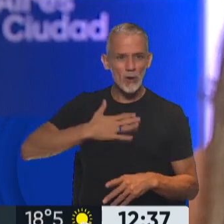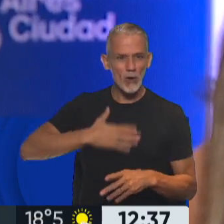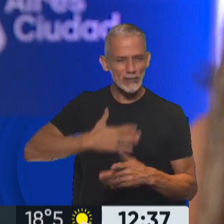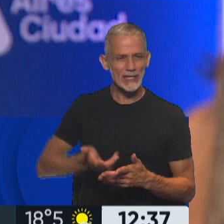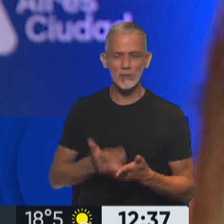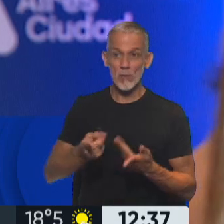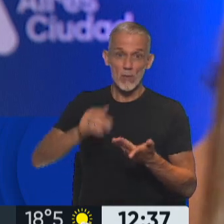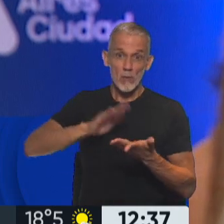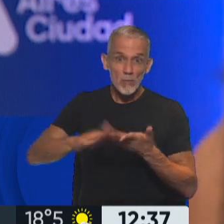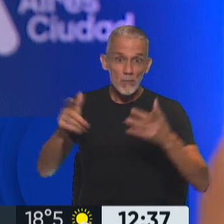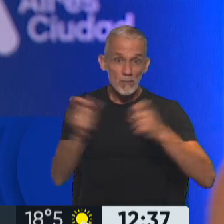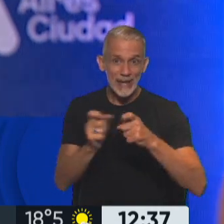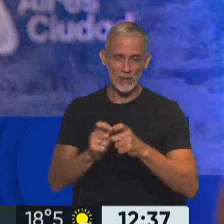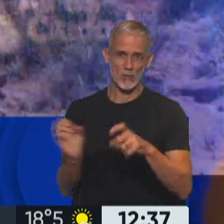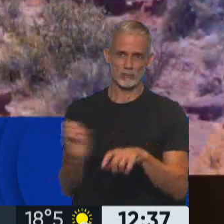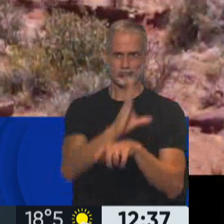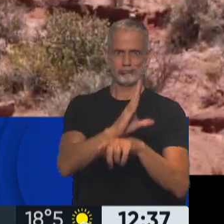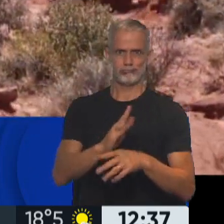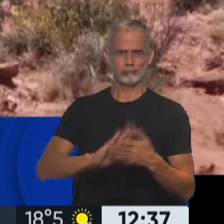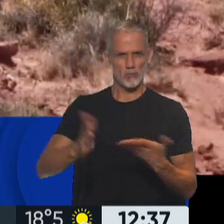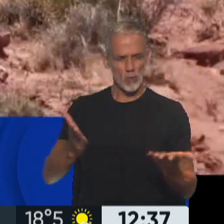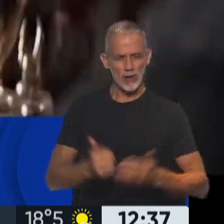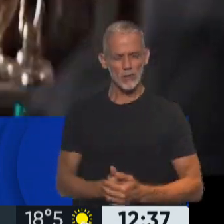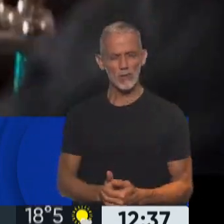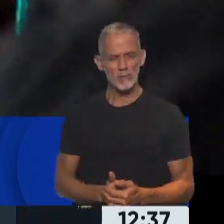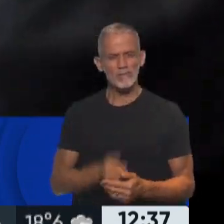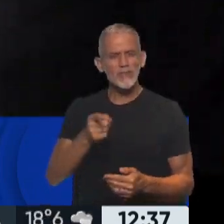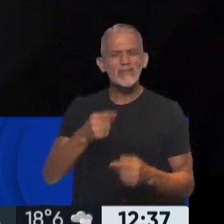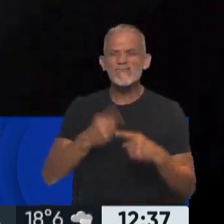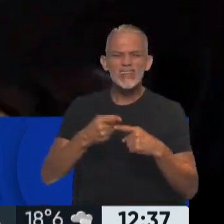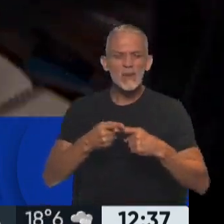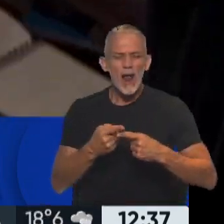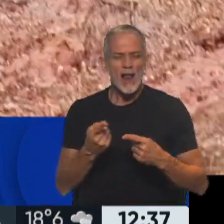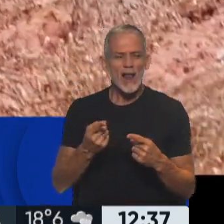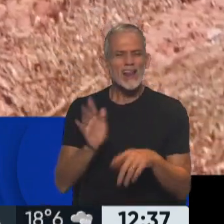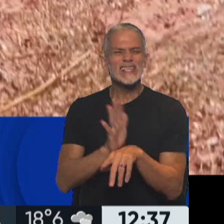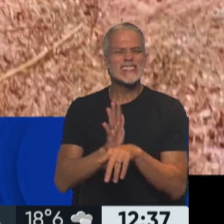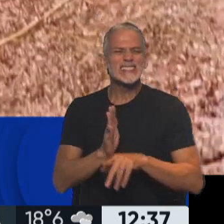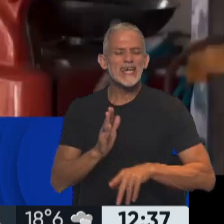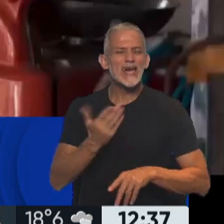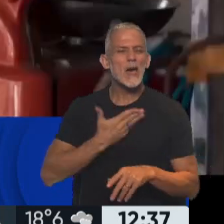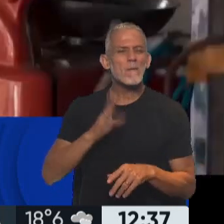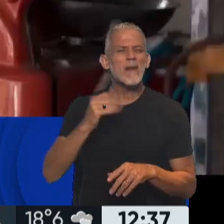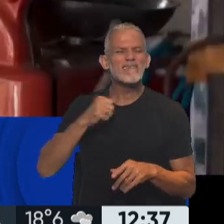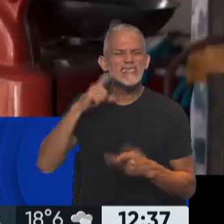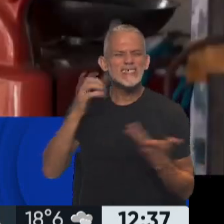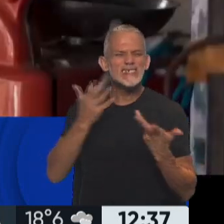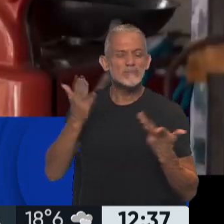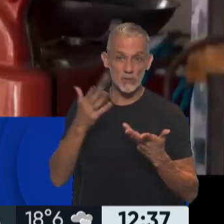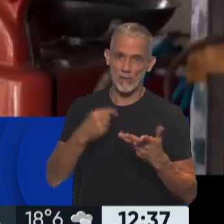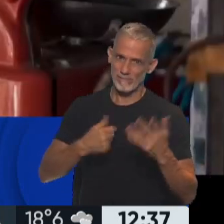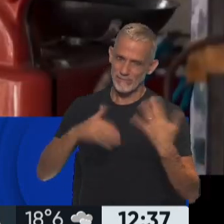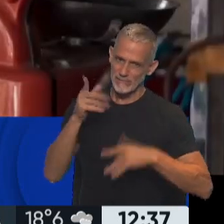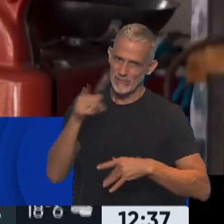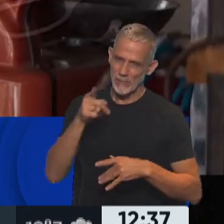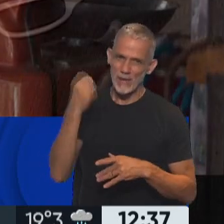poder estrenar la película acá es espectacular. ¿Qué significa este Festival de Cine Independiente? Para nosotros es todo, porque es la magia